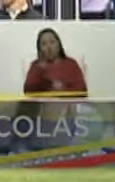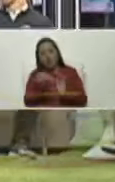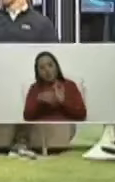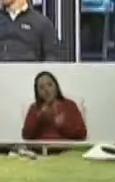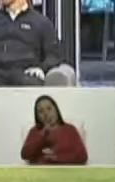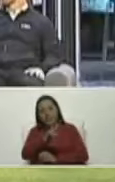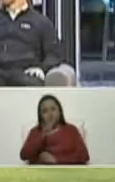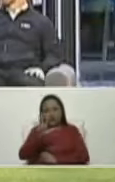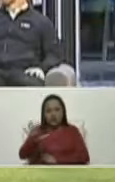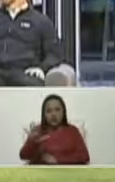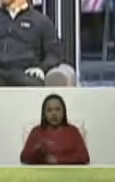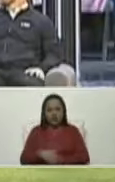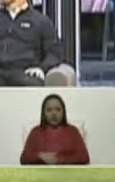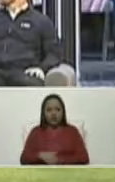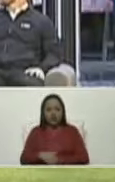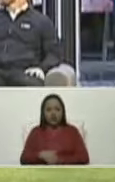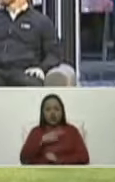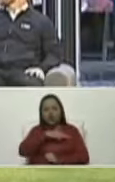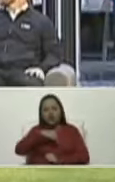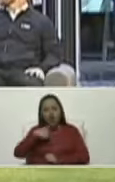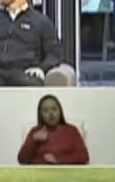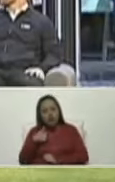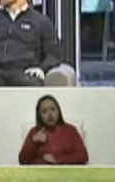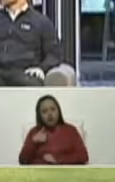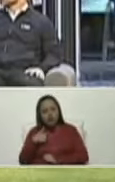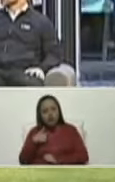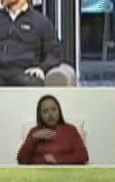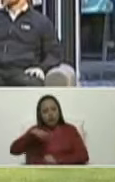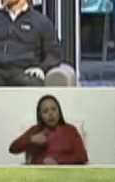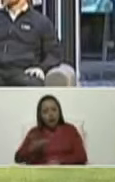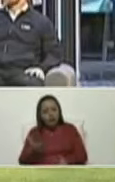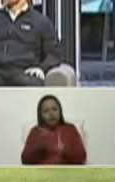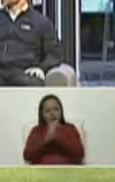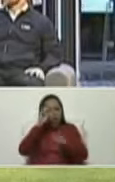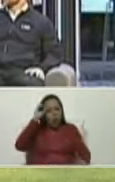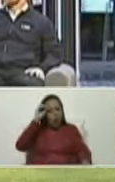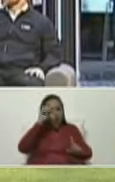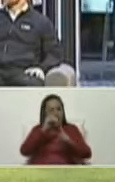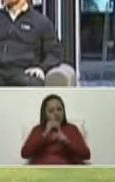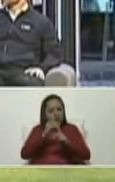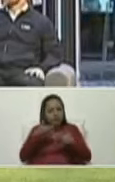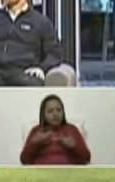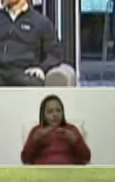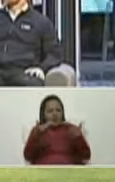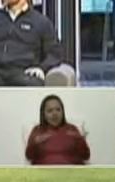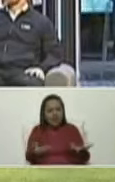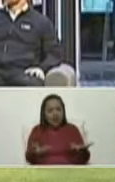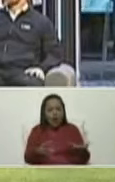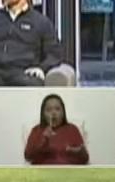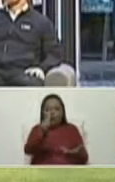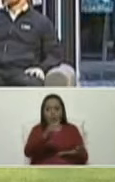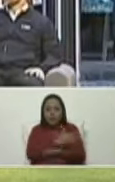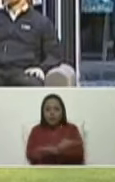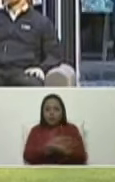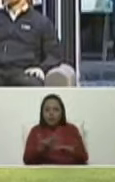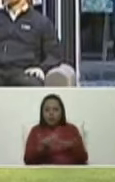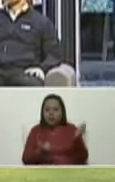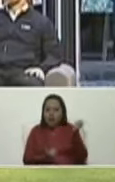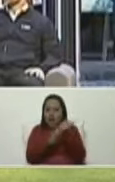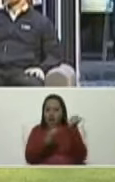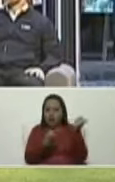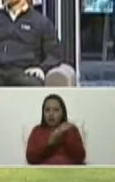2025, nosotros logremos la meta de entregar 1 millón de